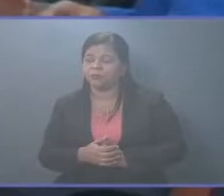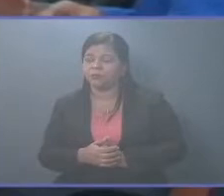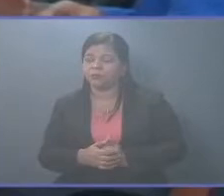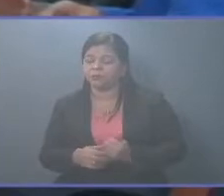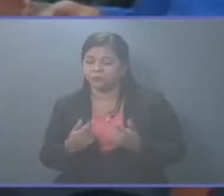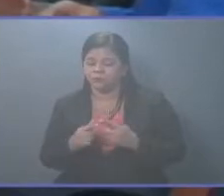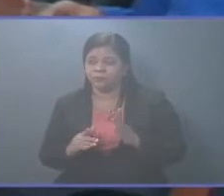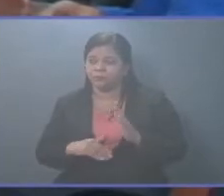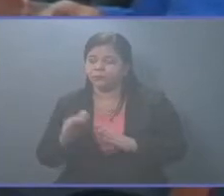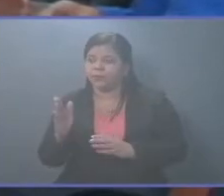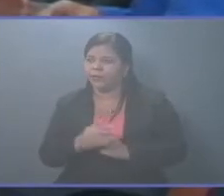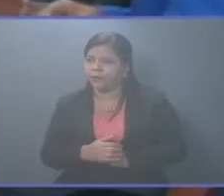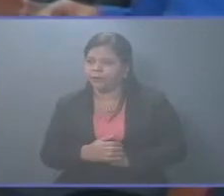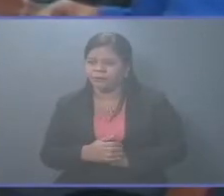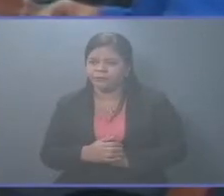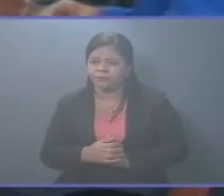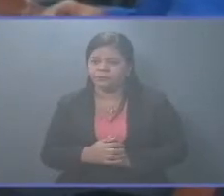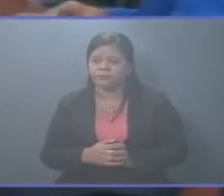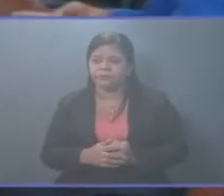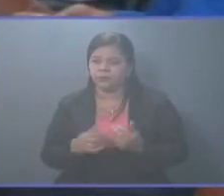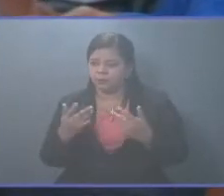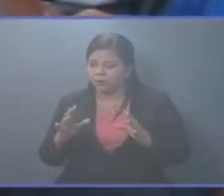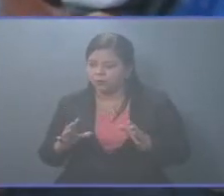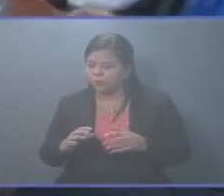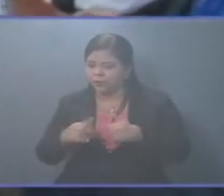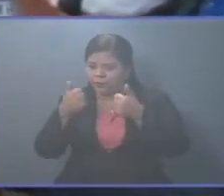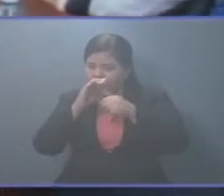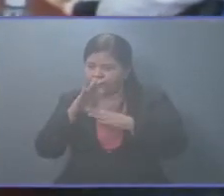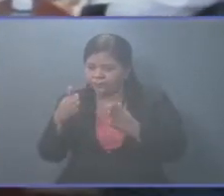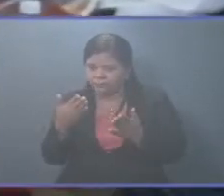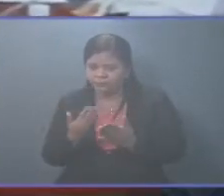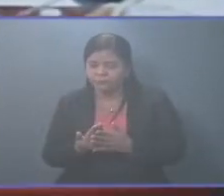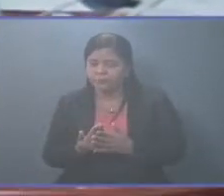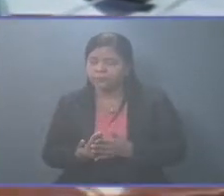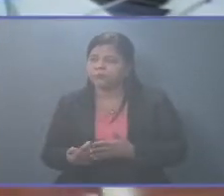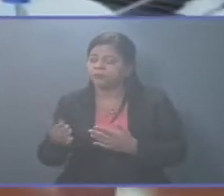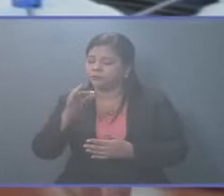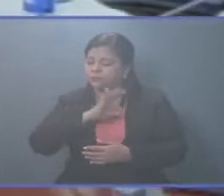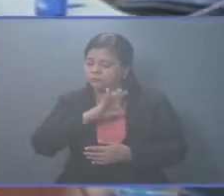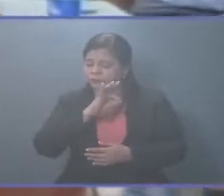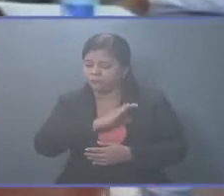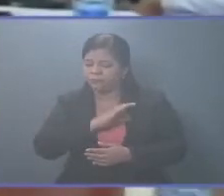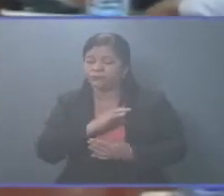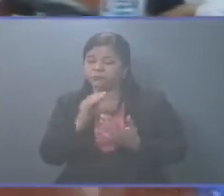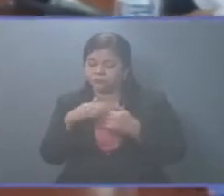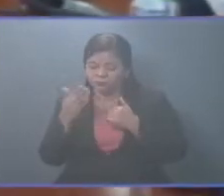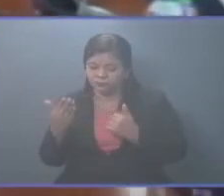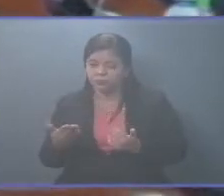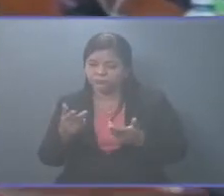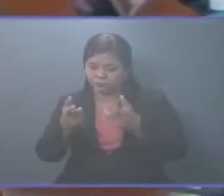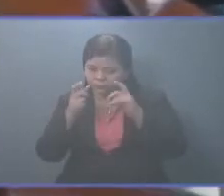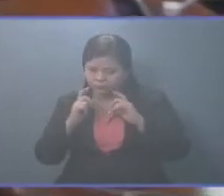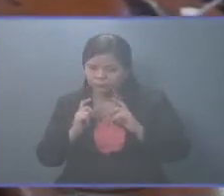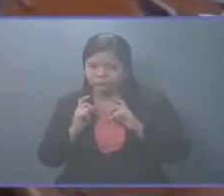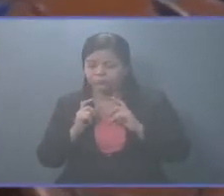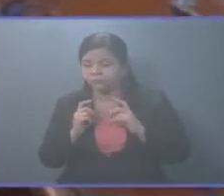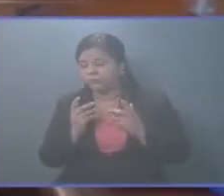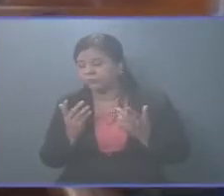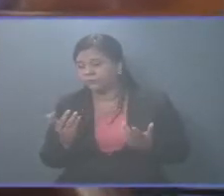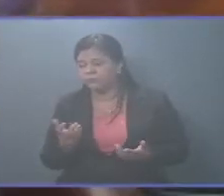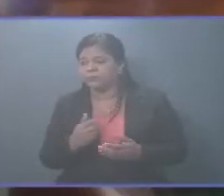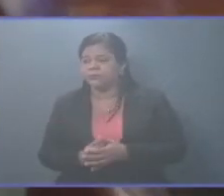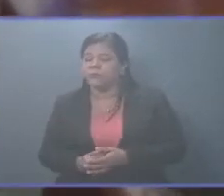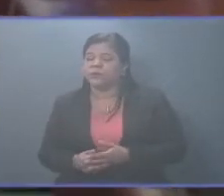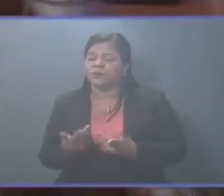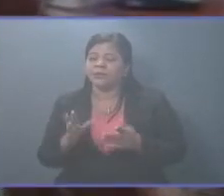también considerando de que somos de los países que vamos a salir beneficiados y se nos va a regalar prácticamente, ¿no? Entonces